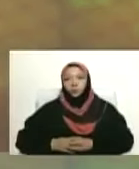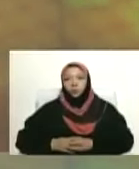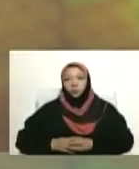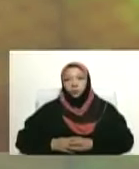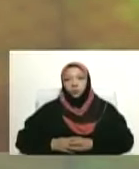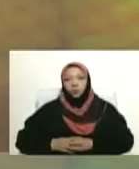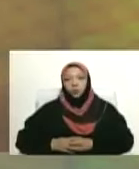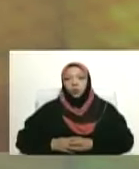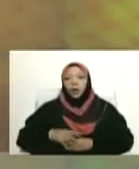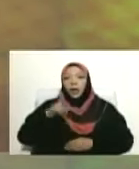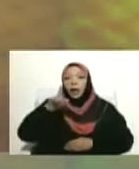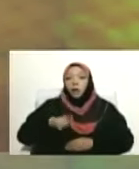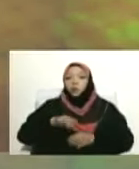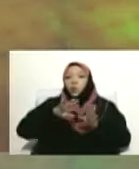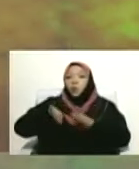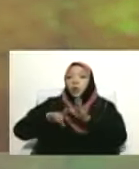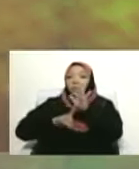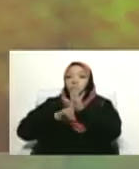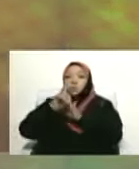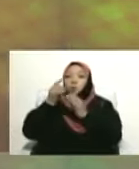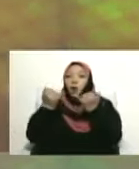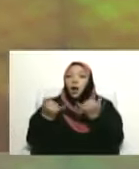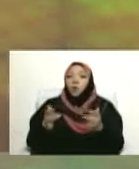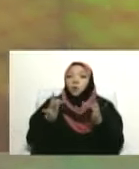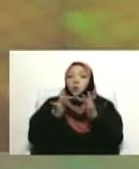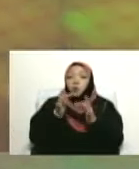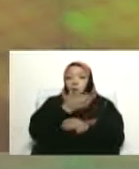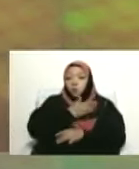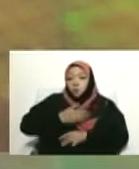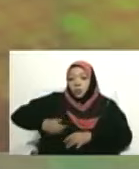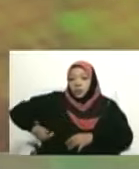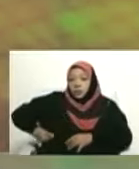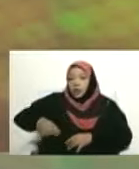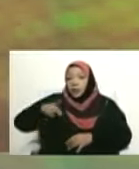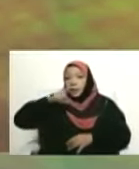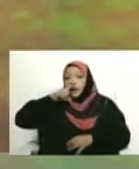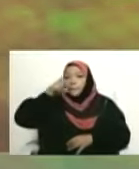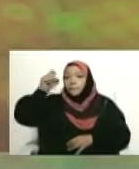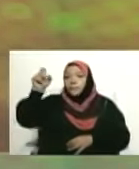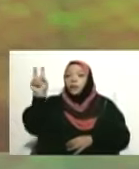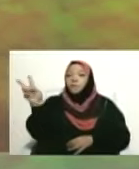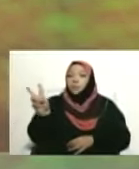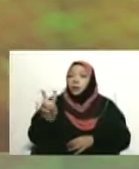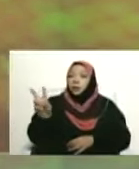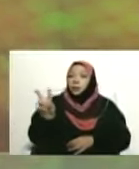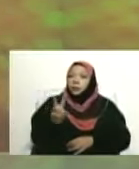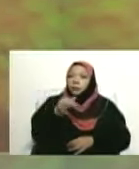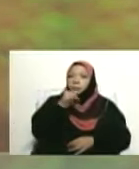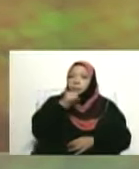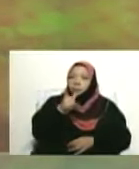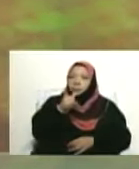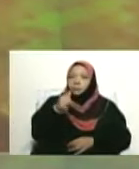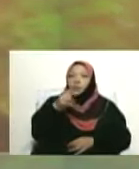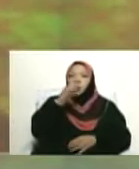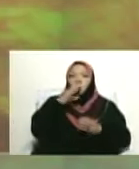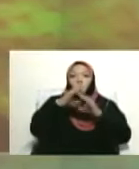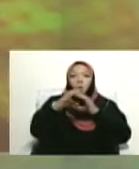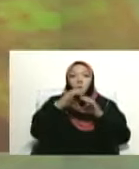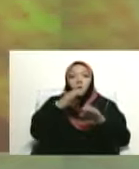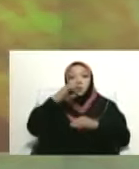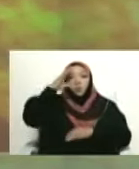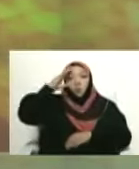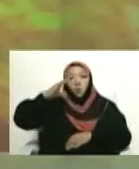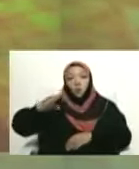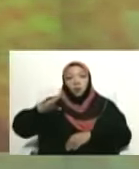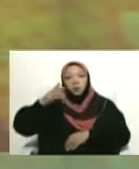Bien, hay información en desarrollo y en este momento el presidente de la República Bolivariana de Venezuela, Nicolás Maduro, se comunica con la militancia